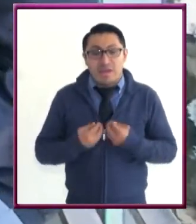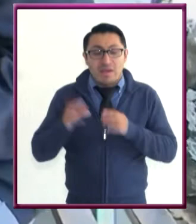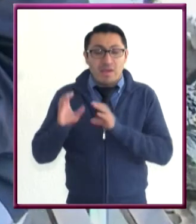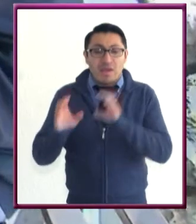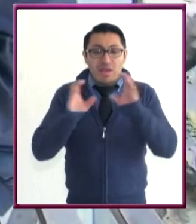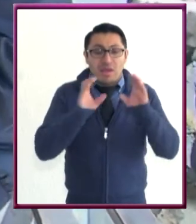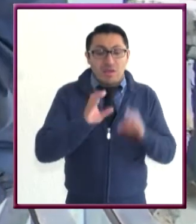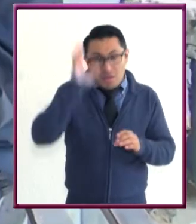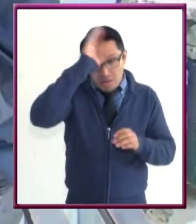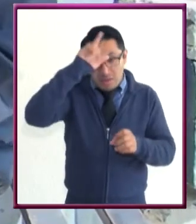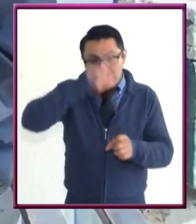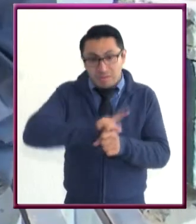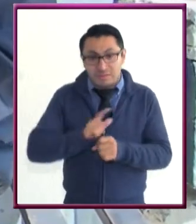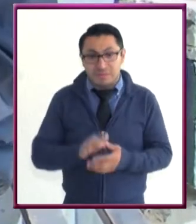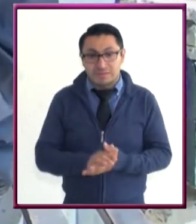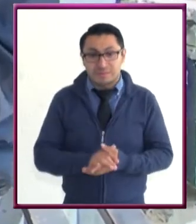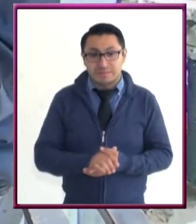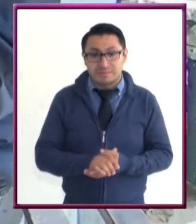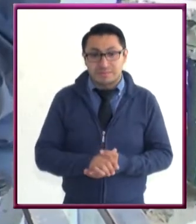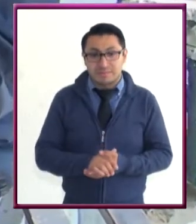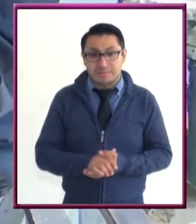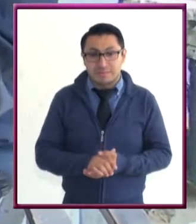una cultura.